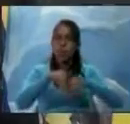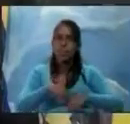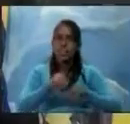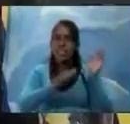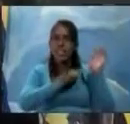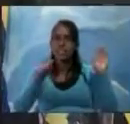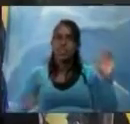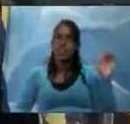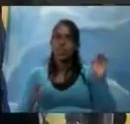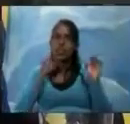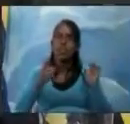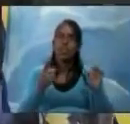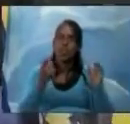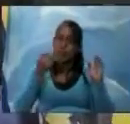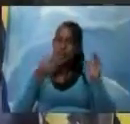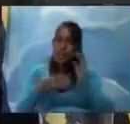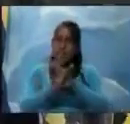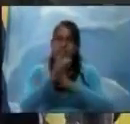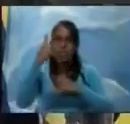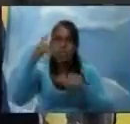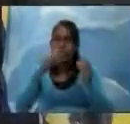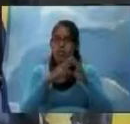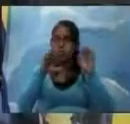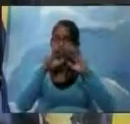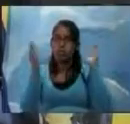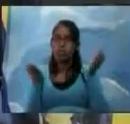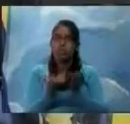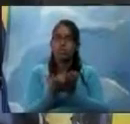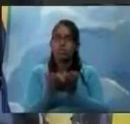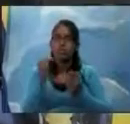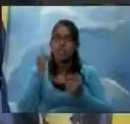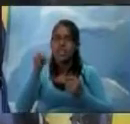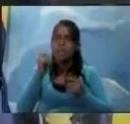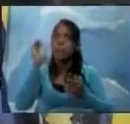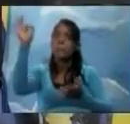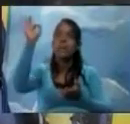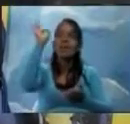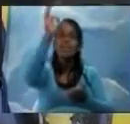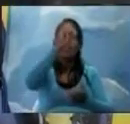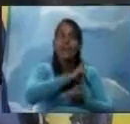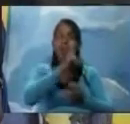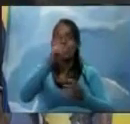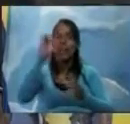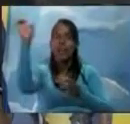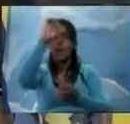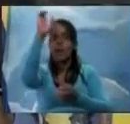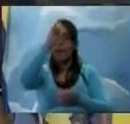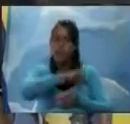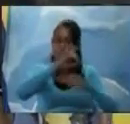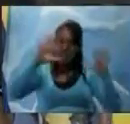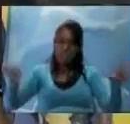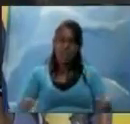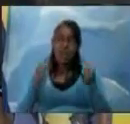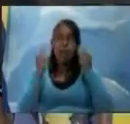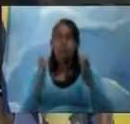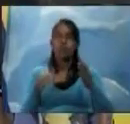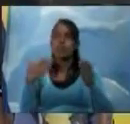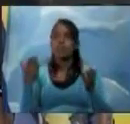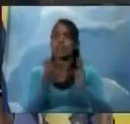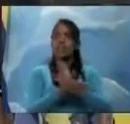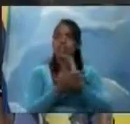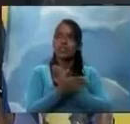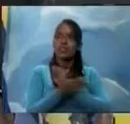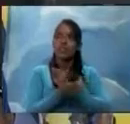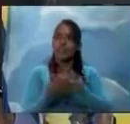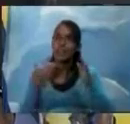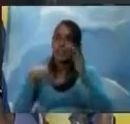Señor dijo: ir por todo el mundo, id por todo el mundo y predicad el evangelio de salvación. ¿Qué significa eso?